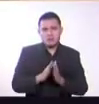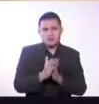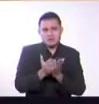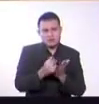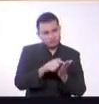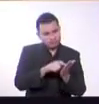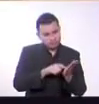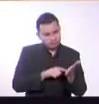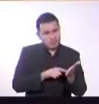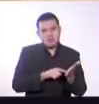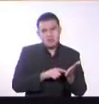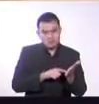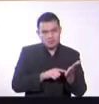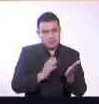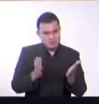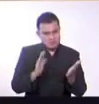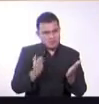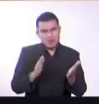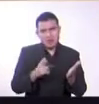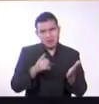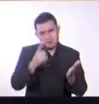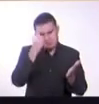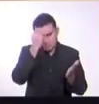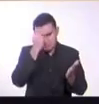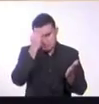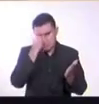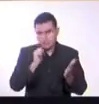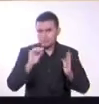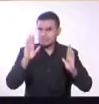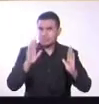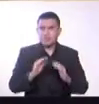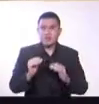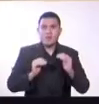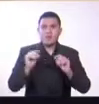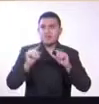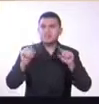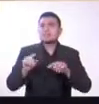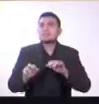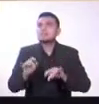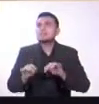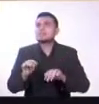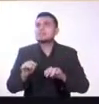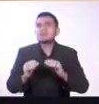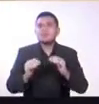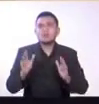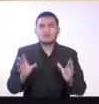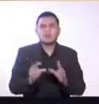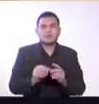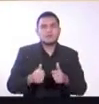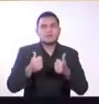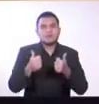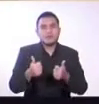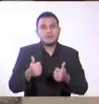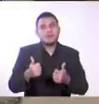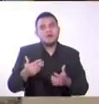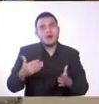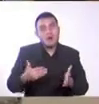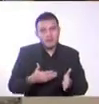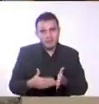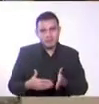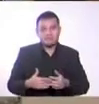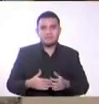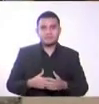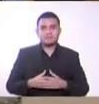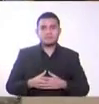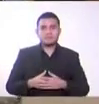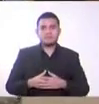que está encontrando también en el sitio web del Ministerio de Educación. Así que bienvenidos y vamos a comenzar. Excelente, iniciamos